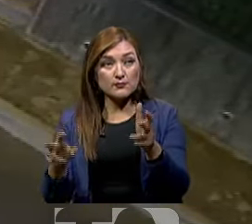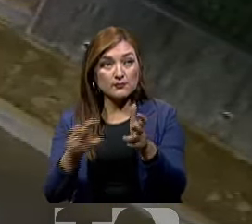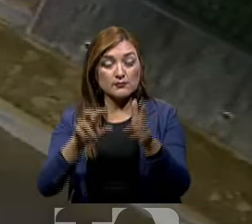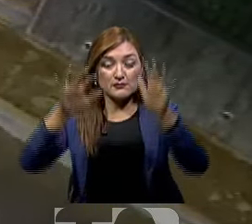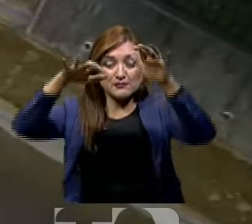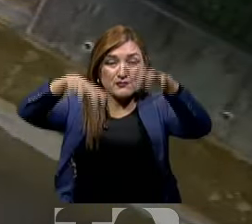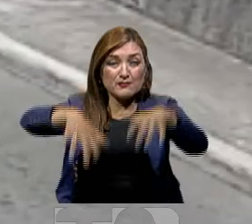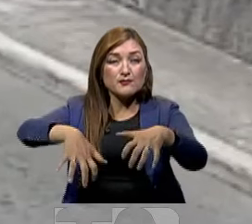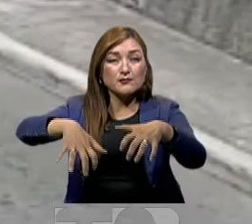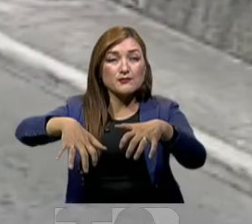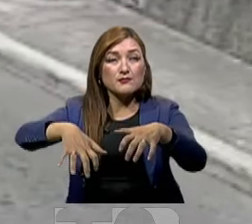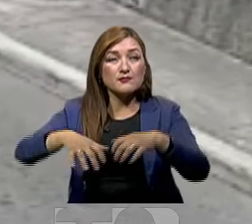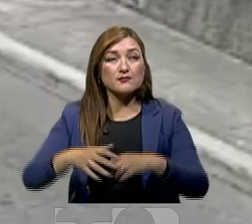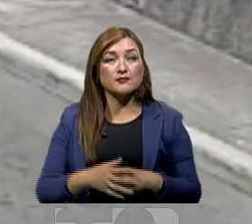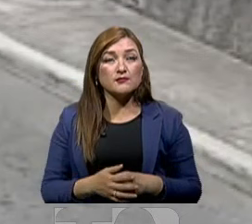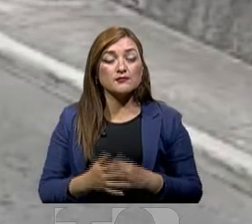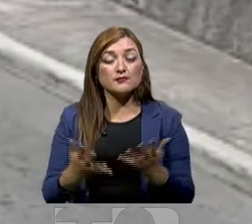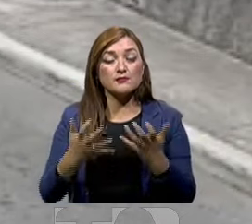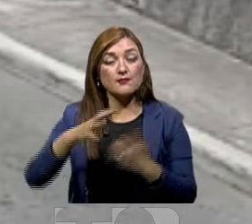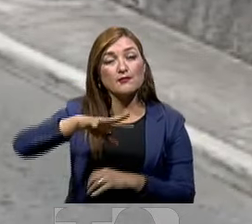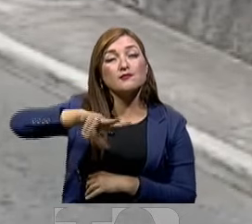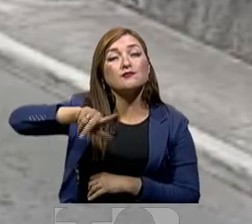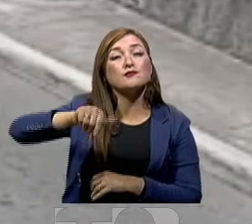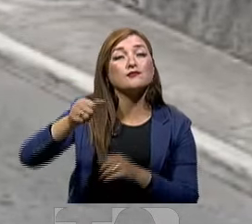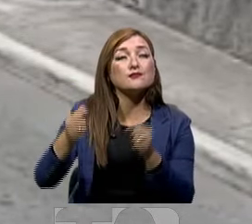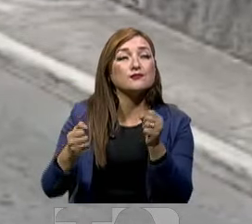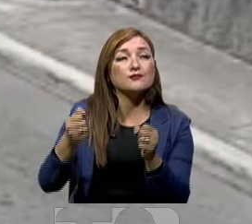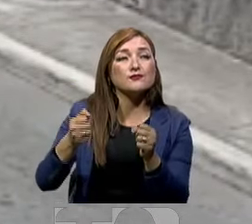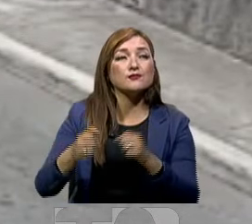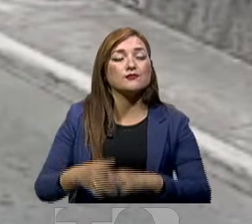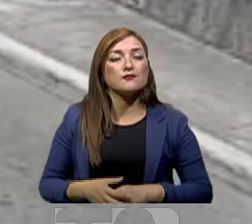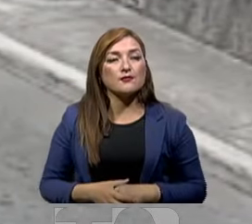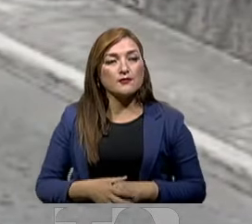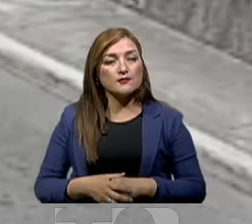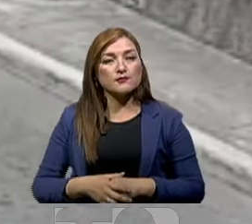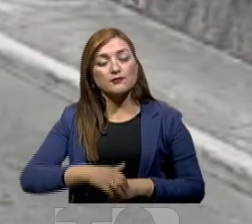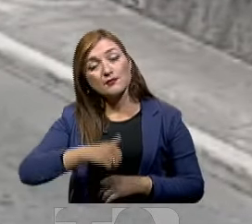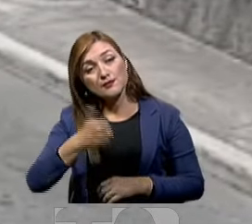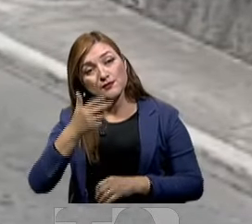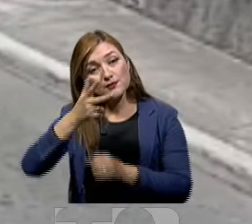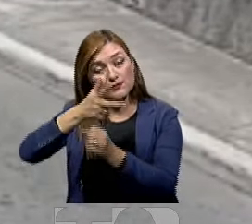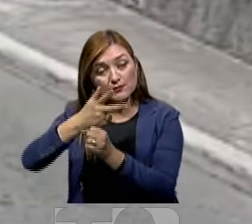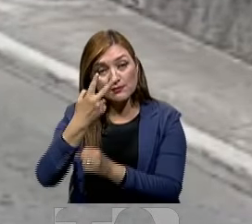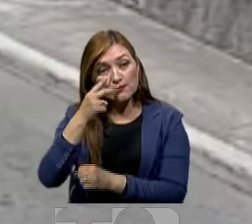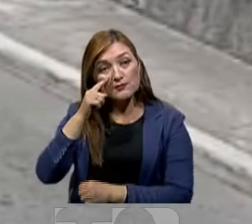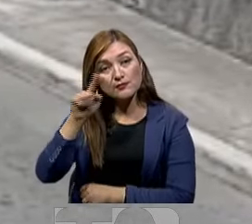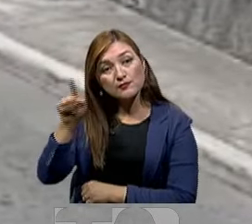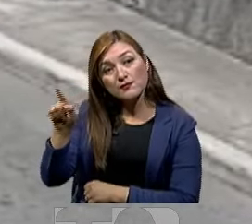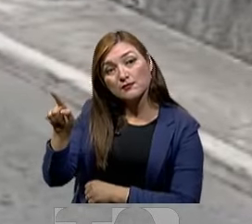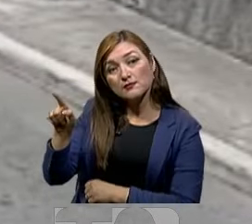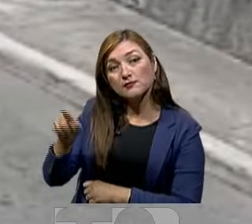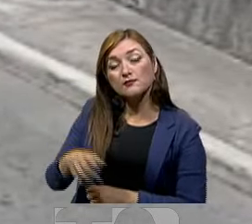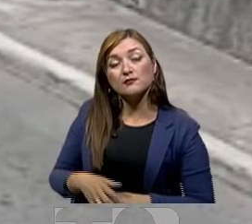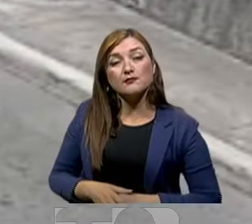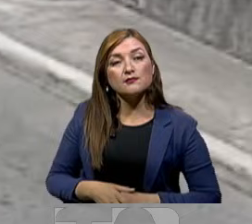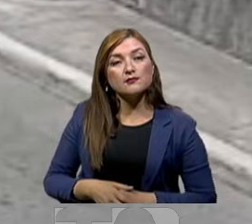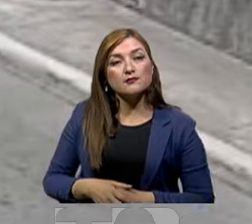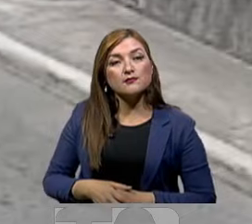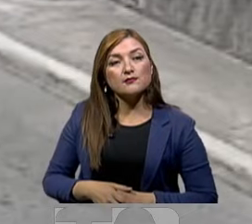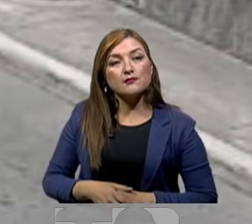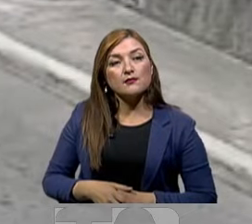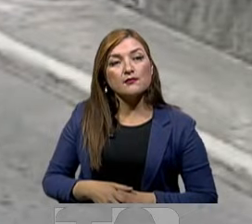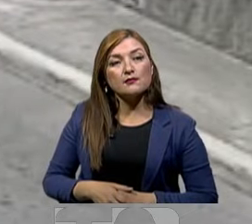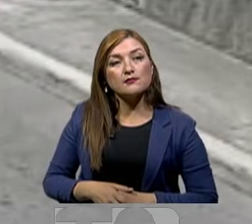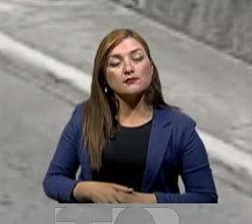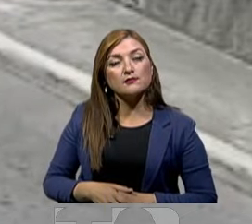para impedir que el delincuente, como les indicamos, se lleve el vehículo. Y en otro video podemos observar otro hecho delictivo